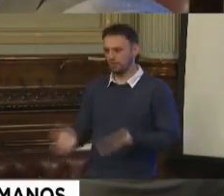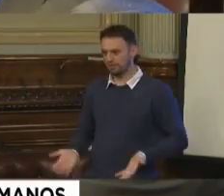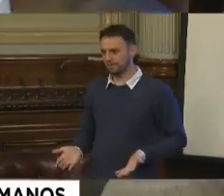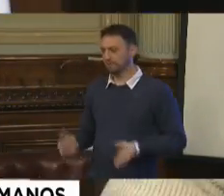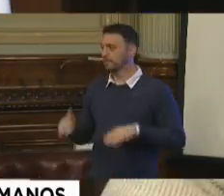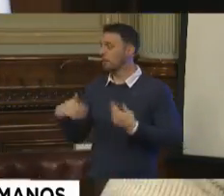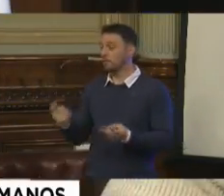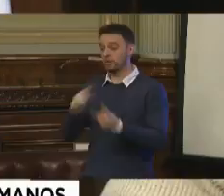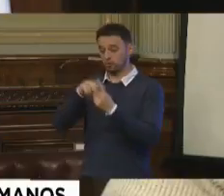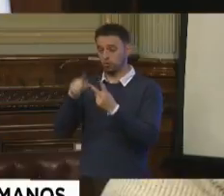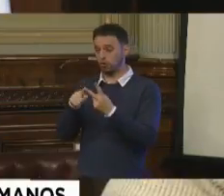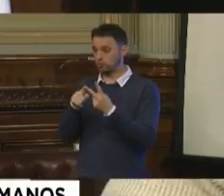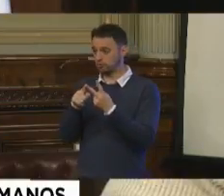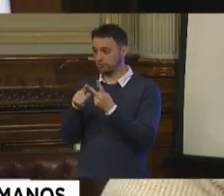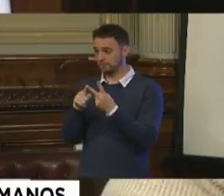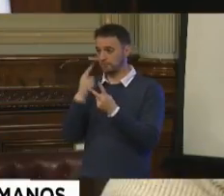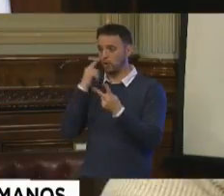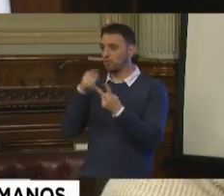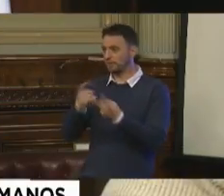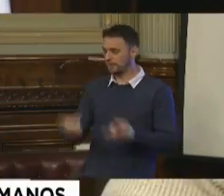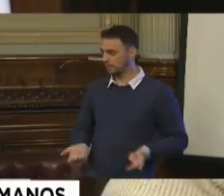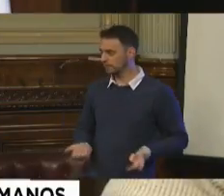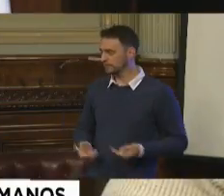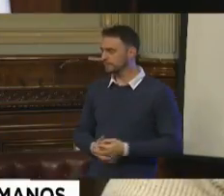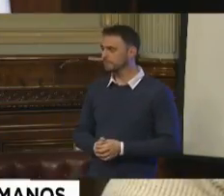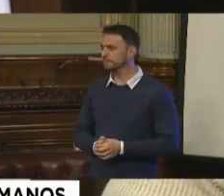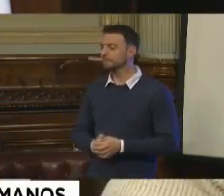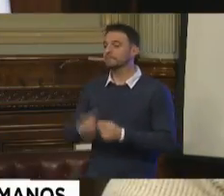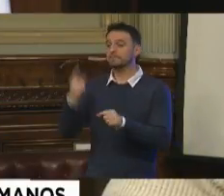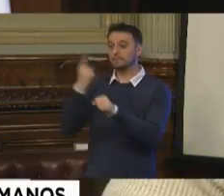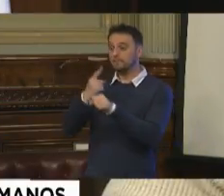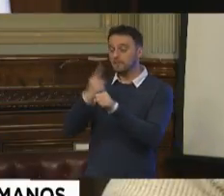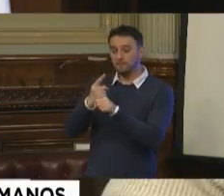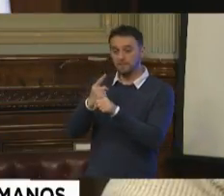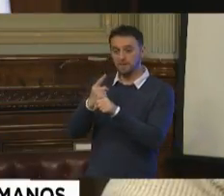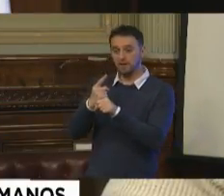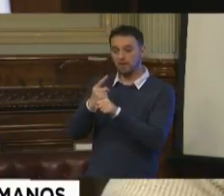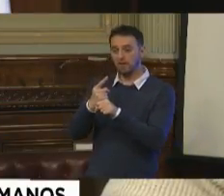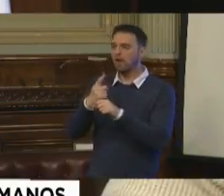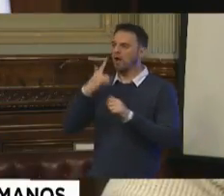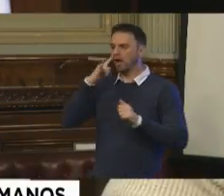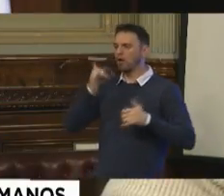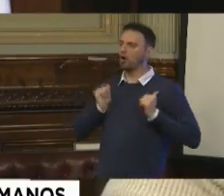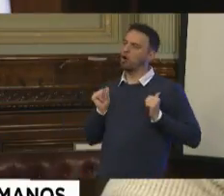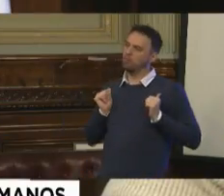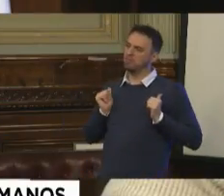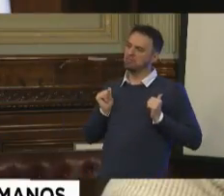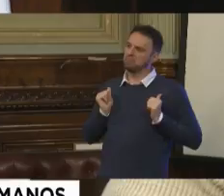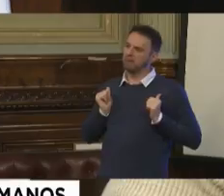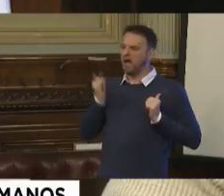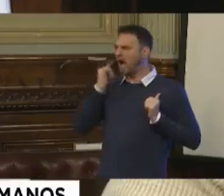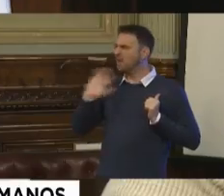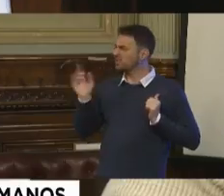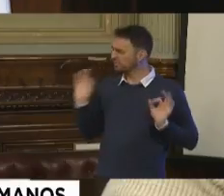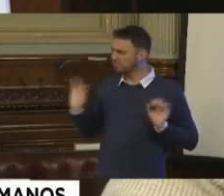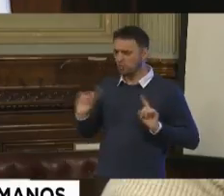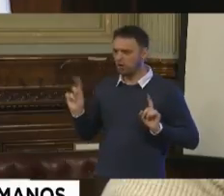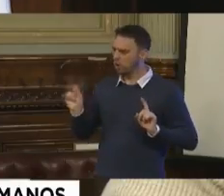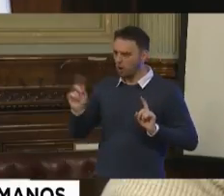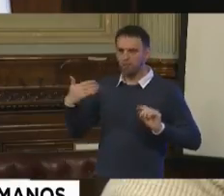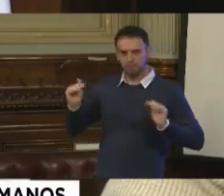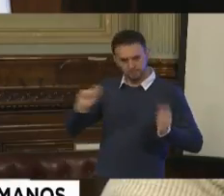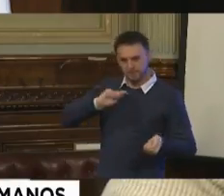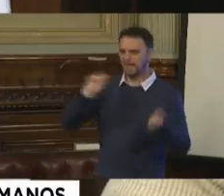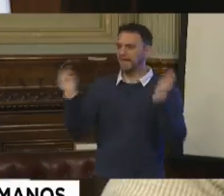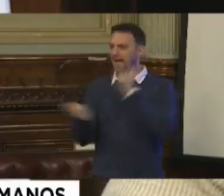por eso vuelvo a los dos planos y tratar de salir de la zona de confort que nos lleva a decir no